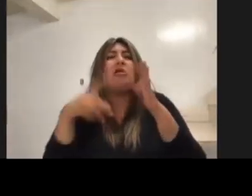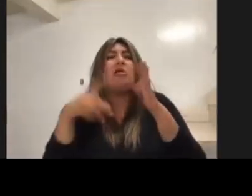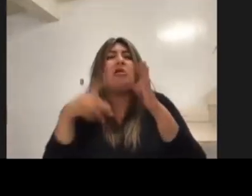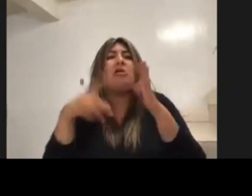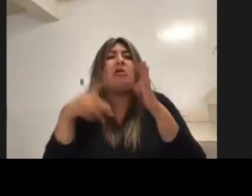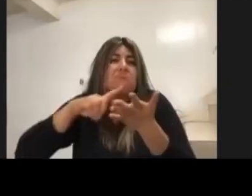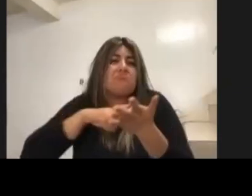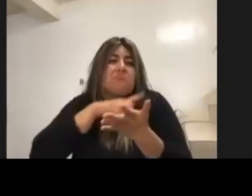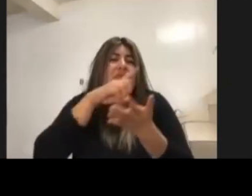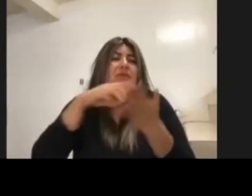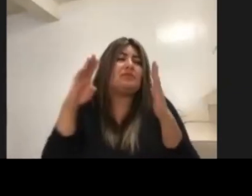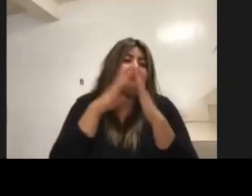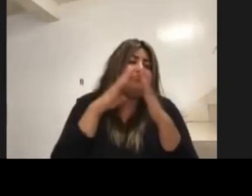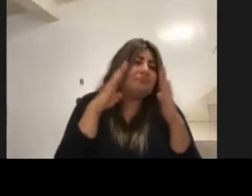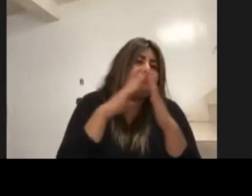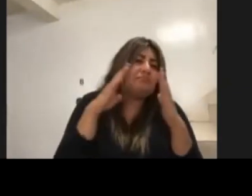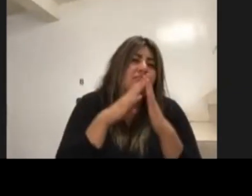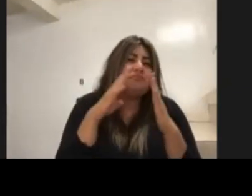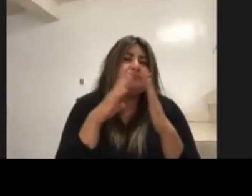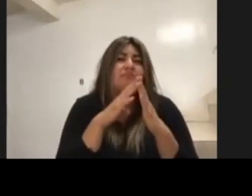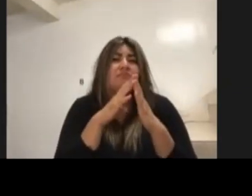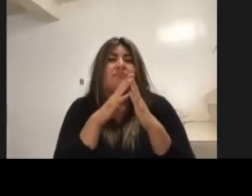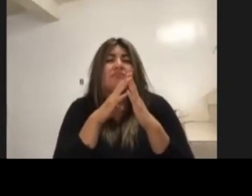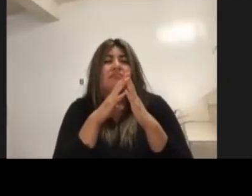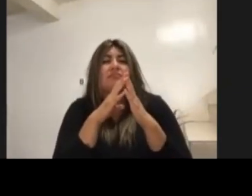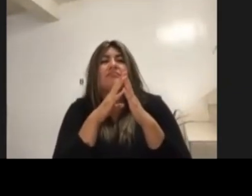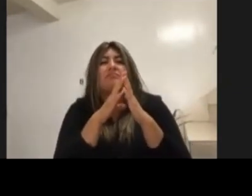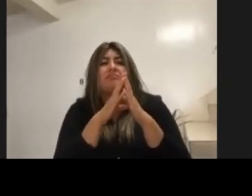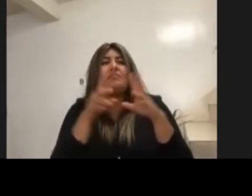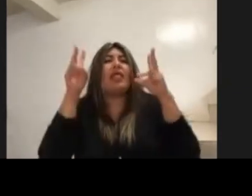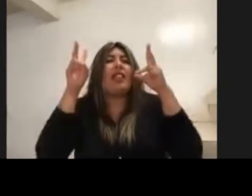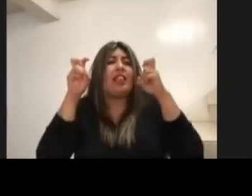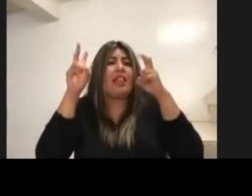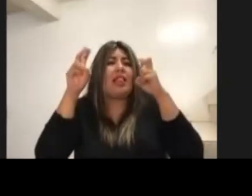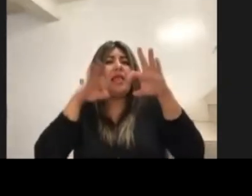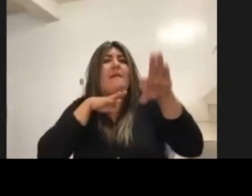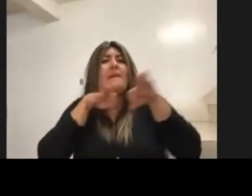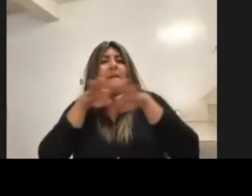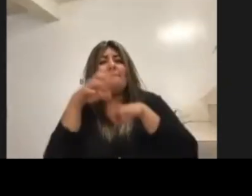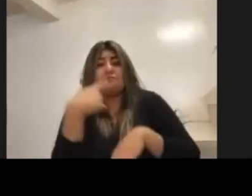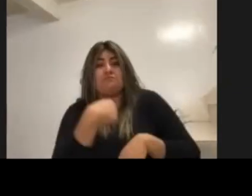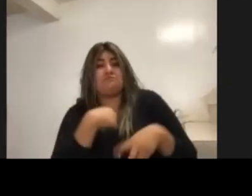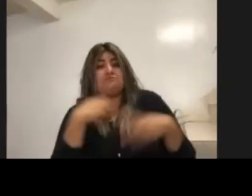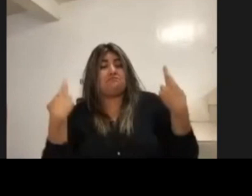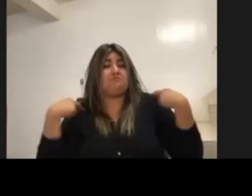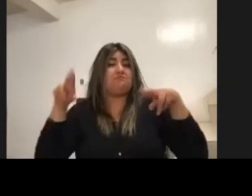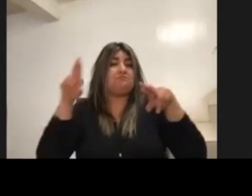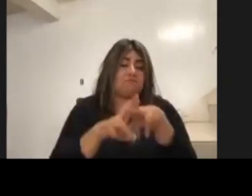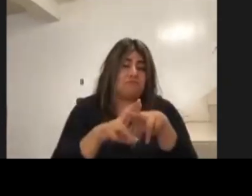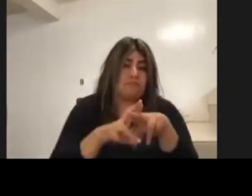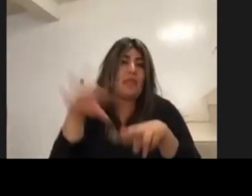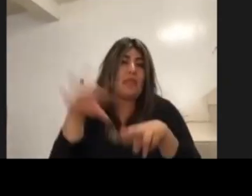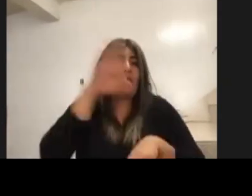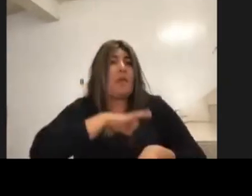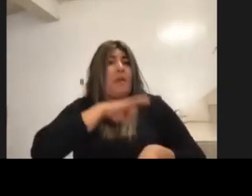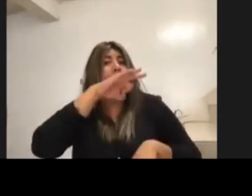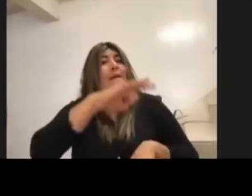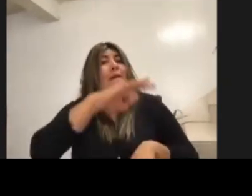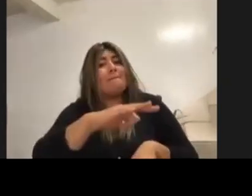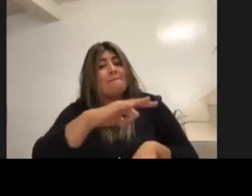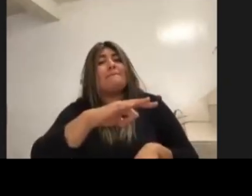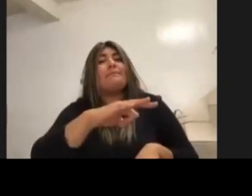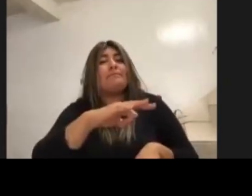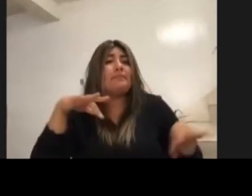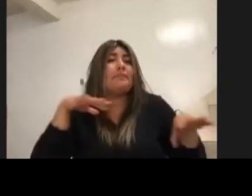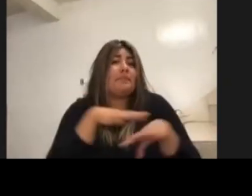en casa sobre lo que es el eclipse. Yo como maestro puedo sofisticar muchísimo mi enseñanza